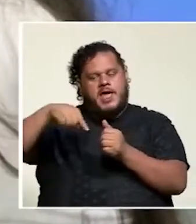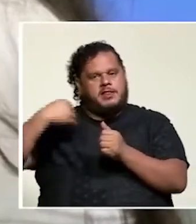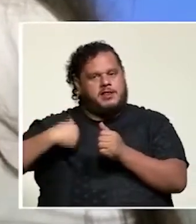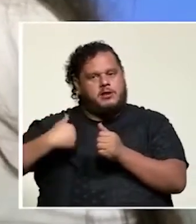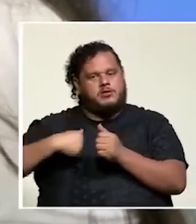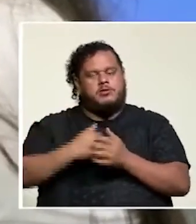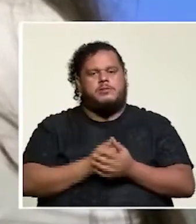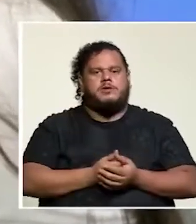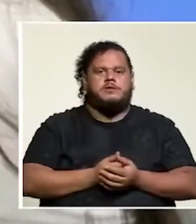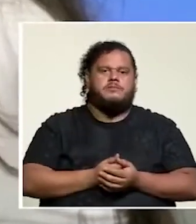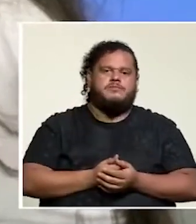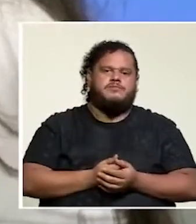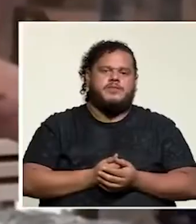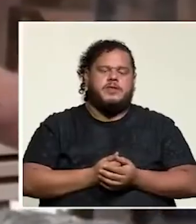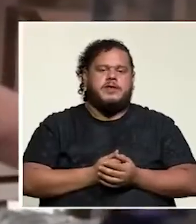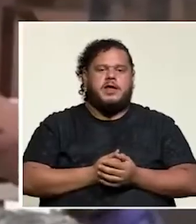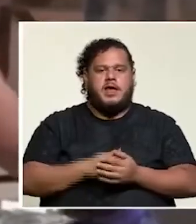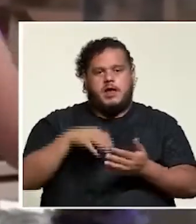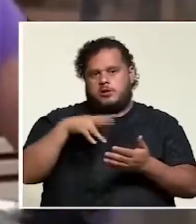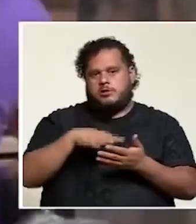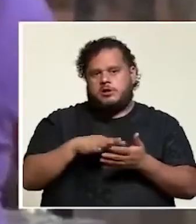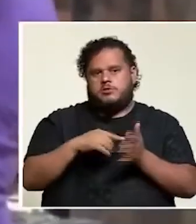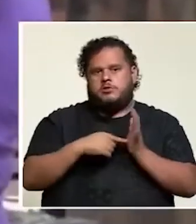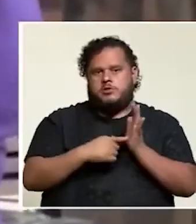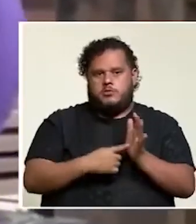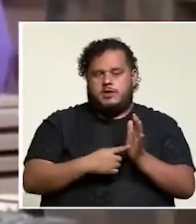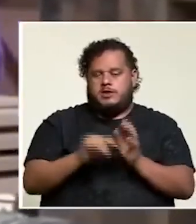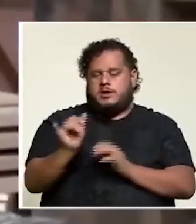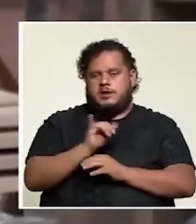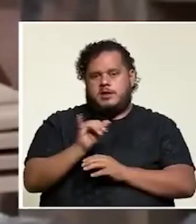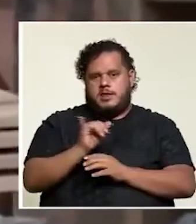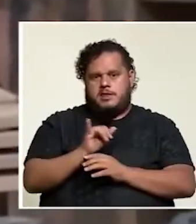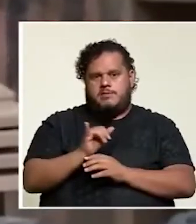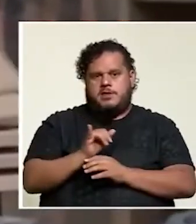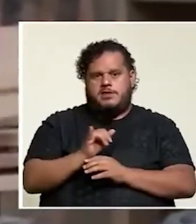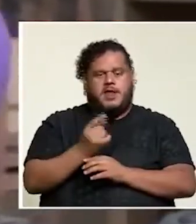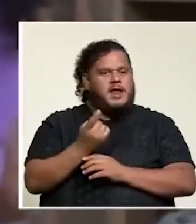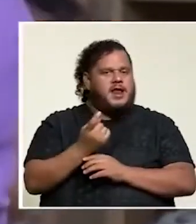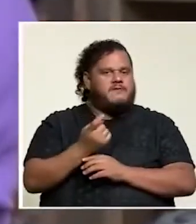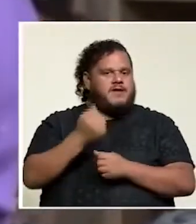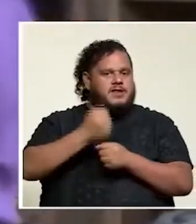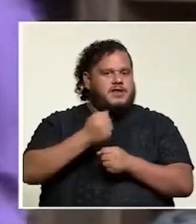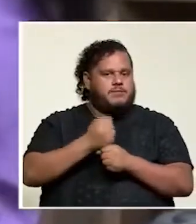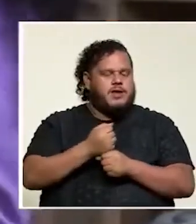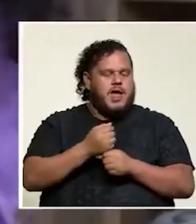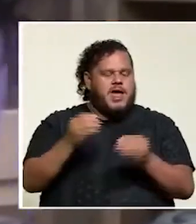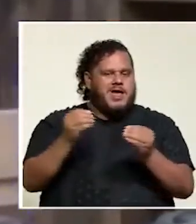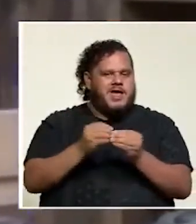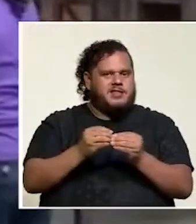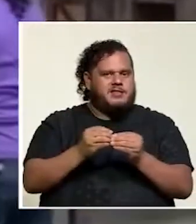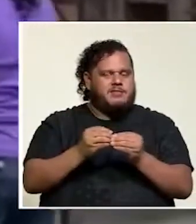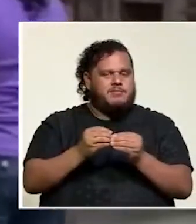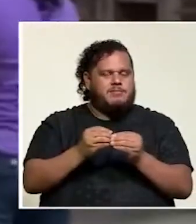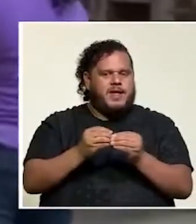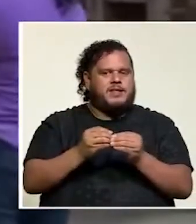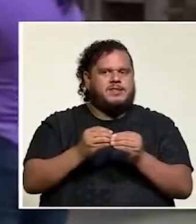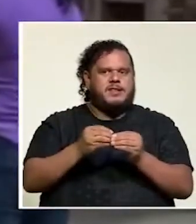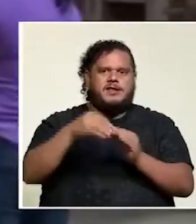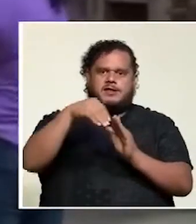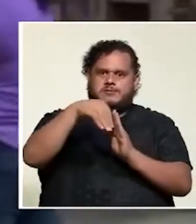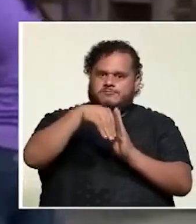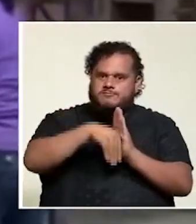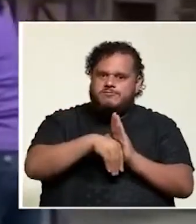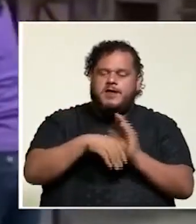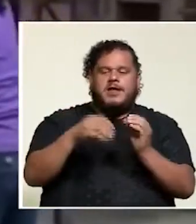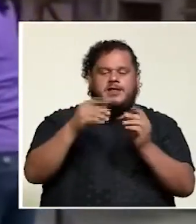hombres. Los estudios muestran que además la falta de empleo es mucho más severa entre las personas